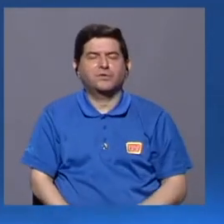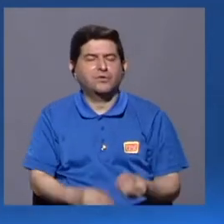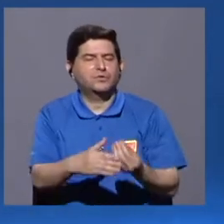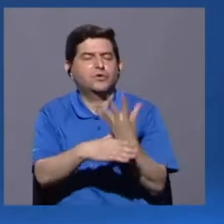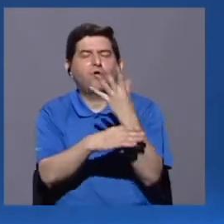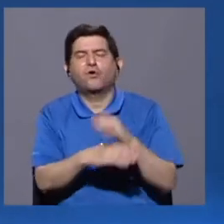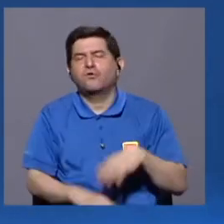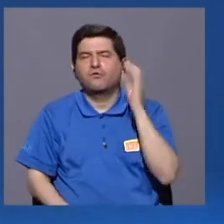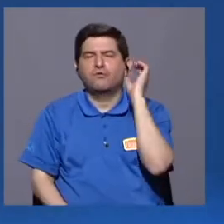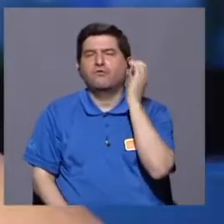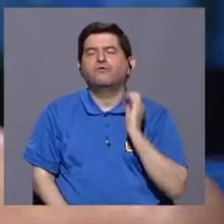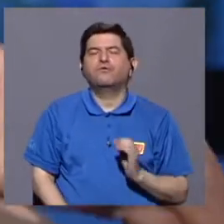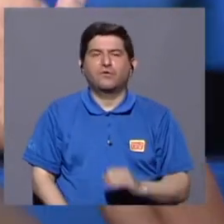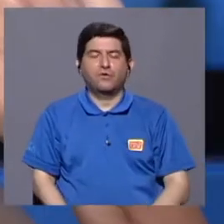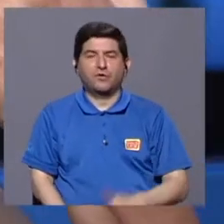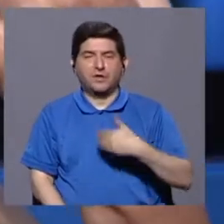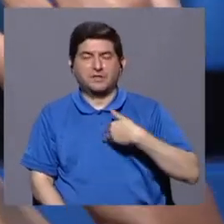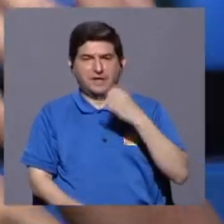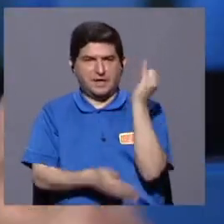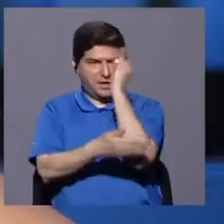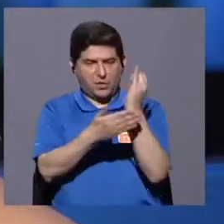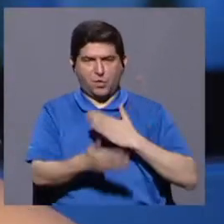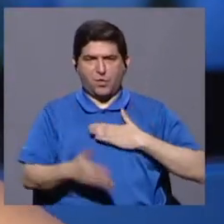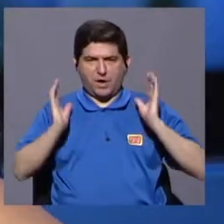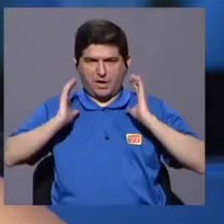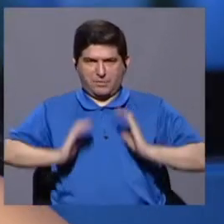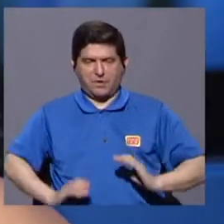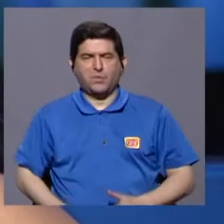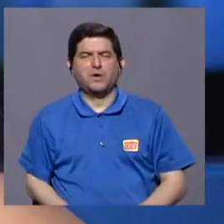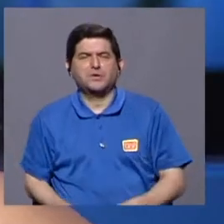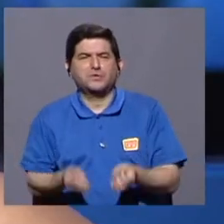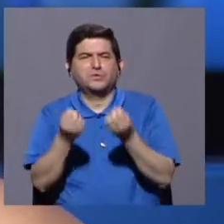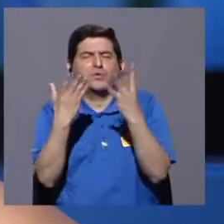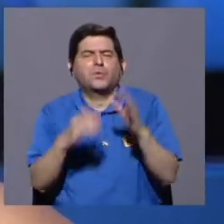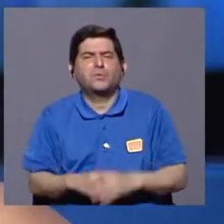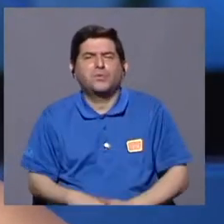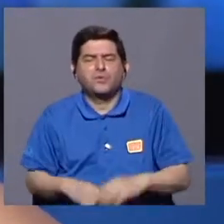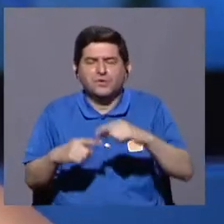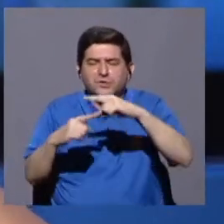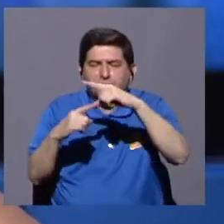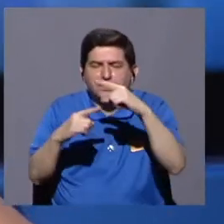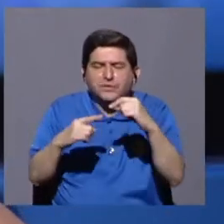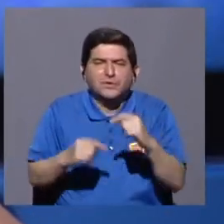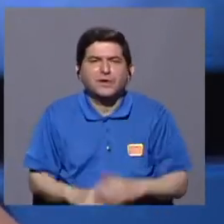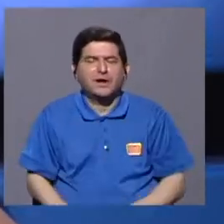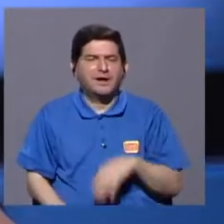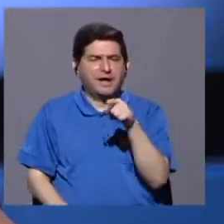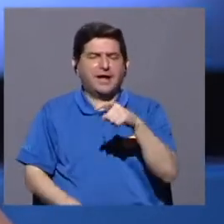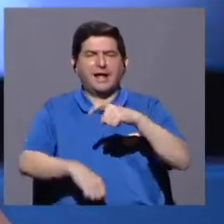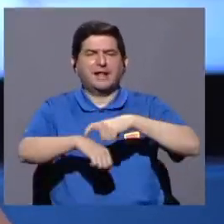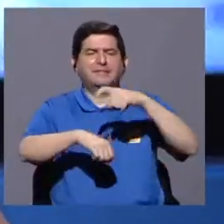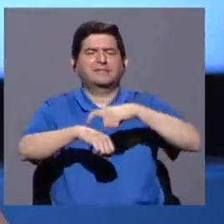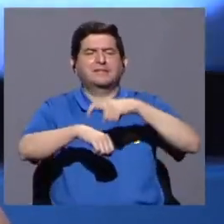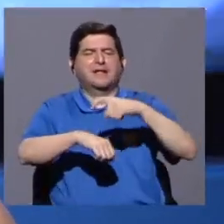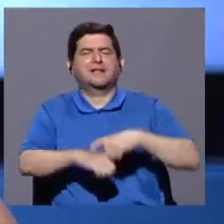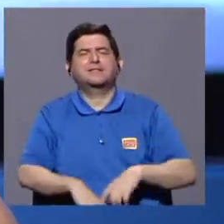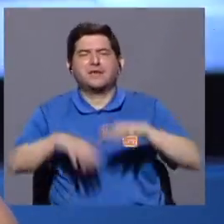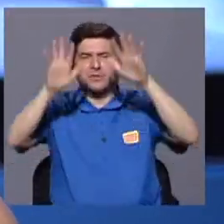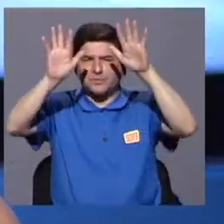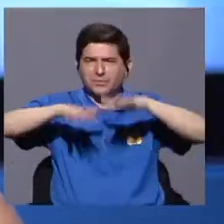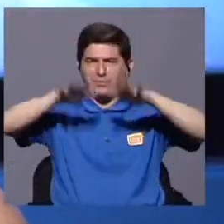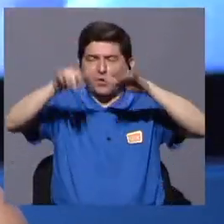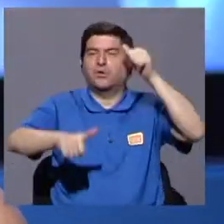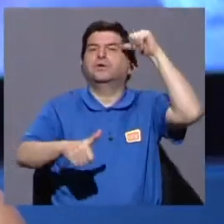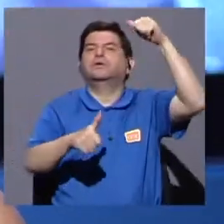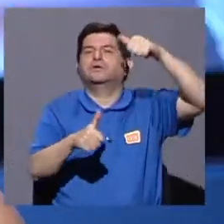dorada. Traigo dibujado en mi cuerpo una lluvia de pétalos que muestran los sones de la estación lluviosa y me hacen